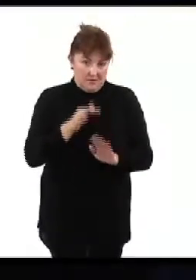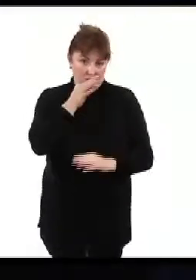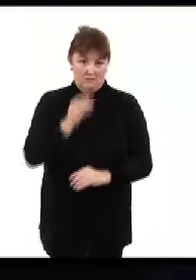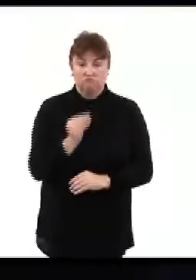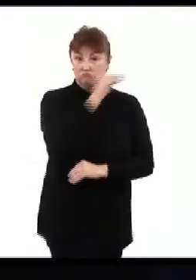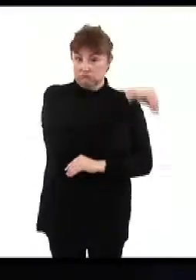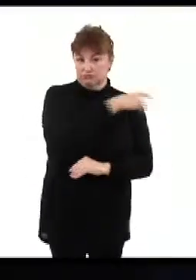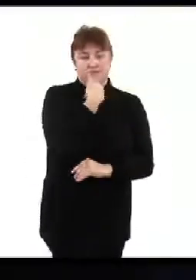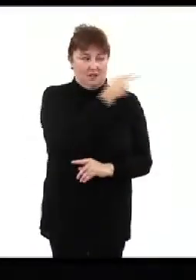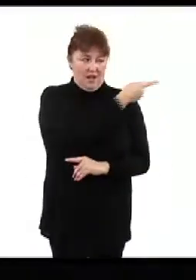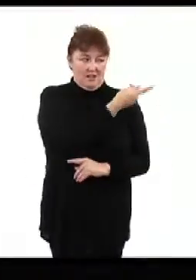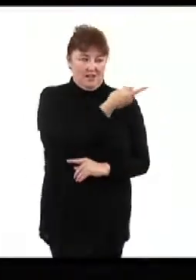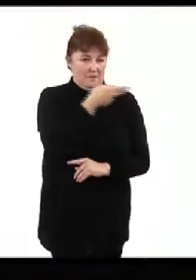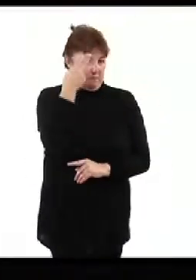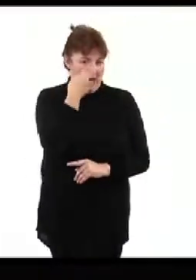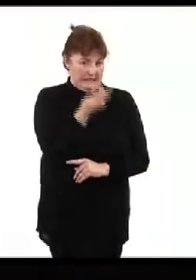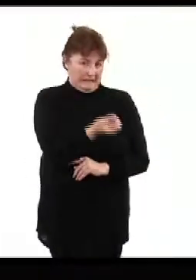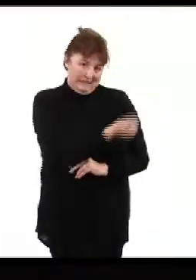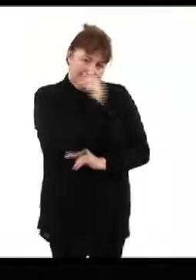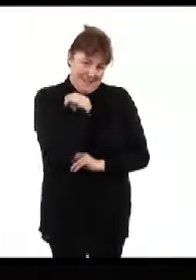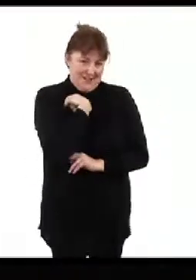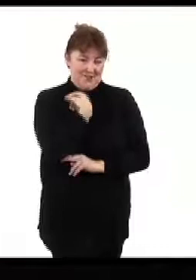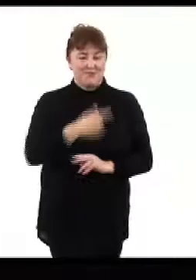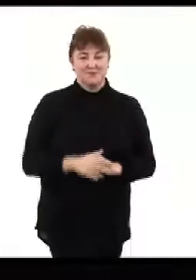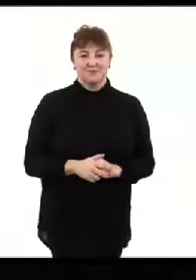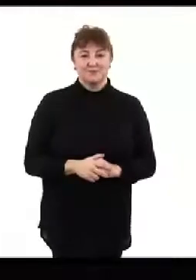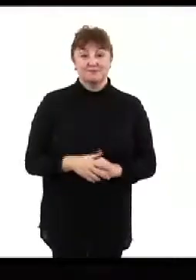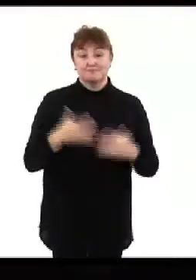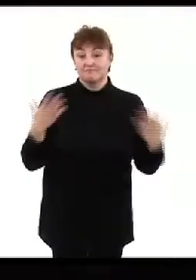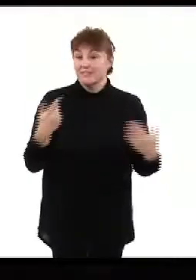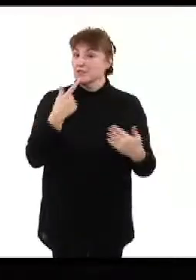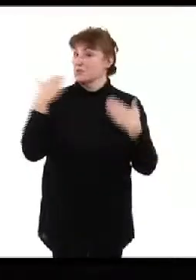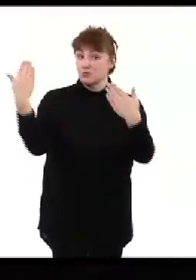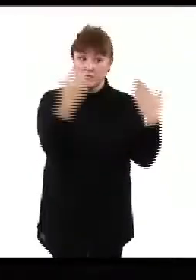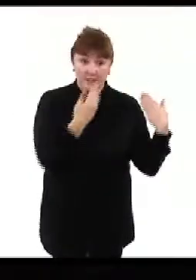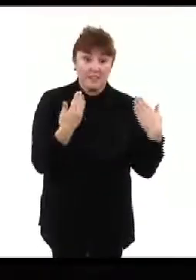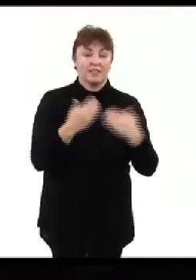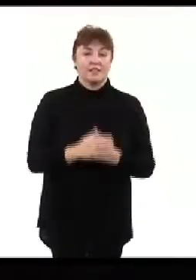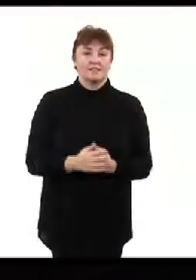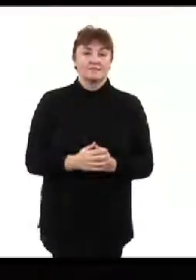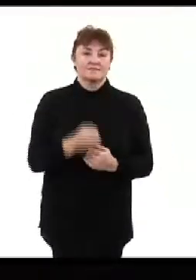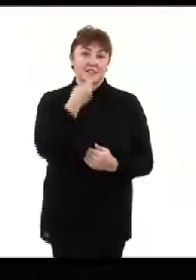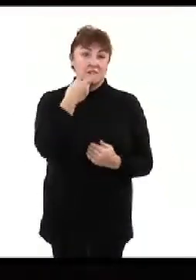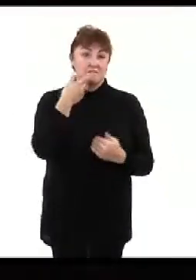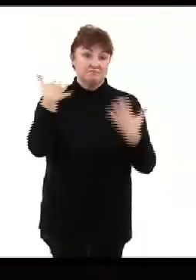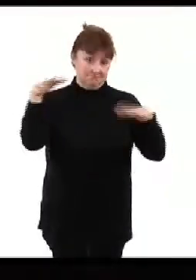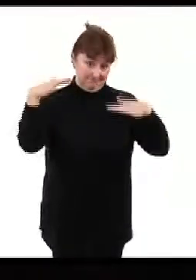ella, que es más interesante lo que ella nos vaya a decir que lo que siga diciéndole yo. Así que muchas gracias y démosle un